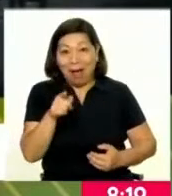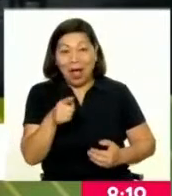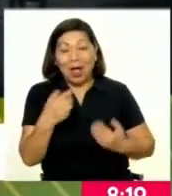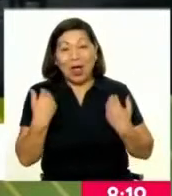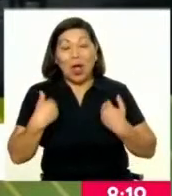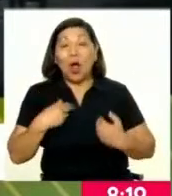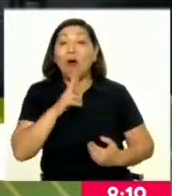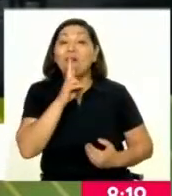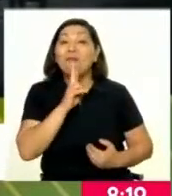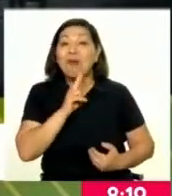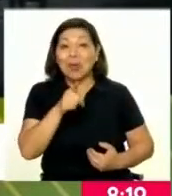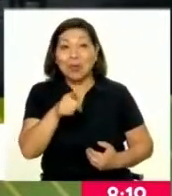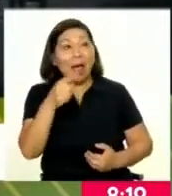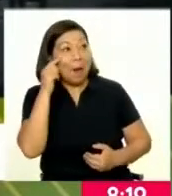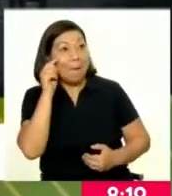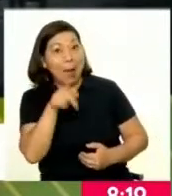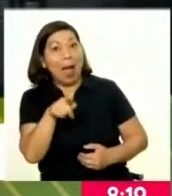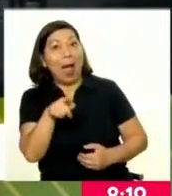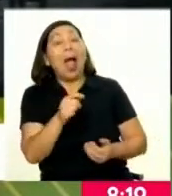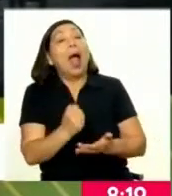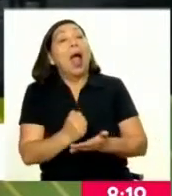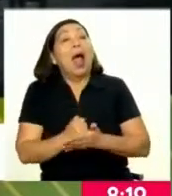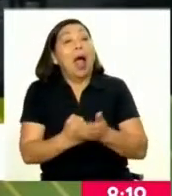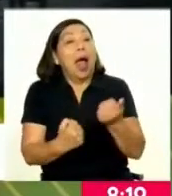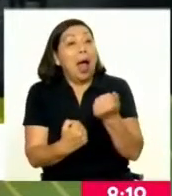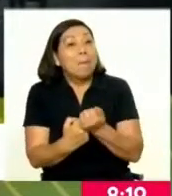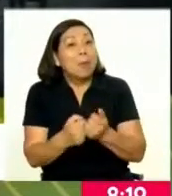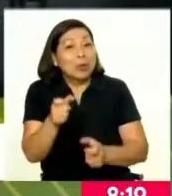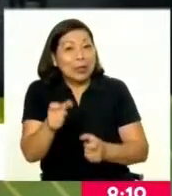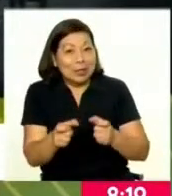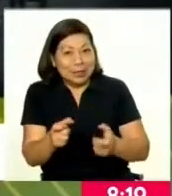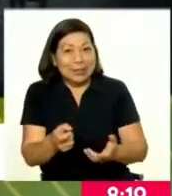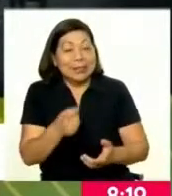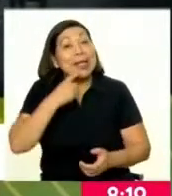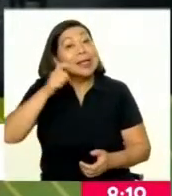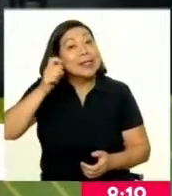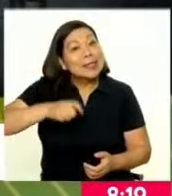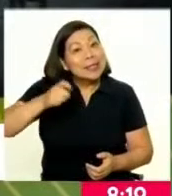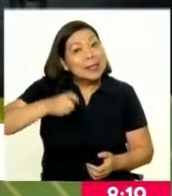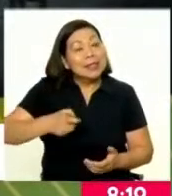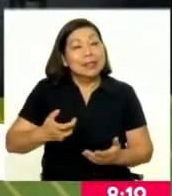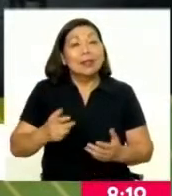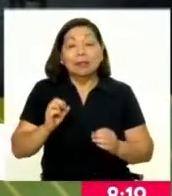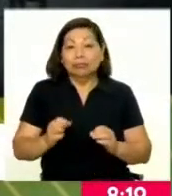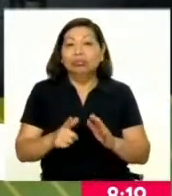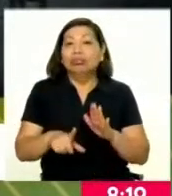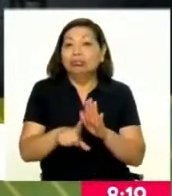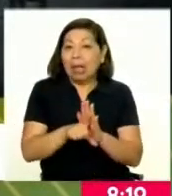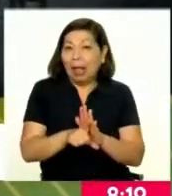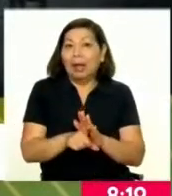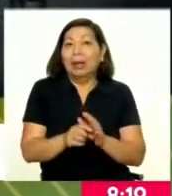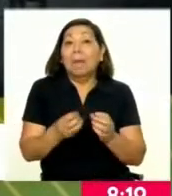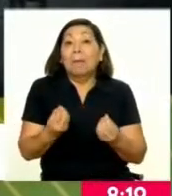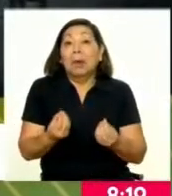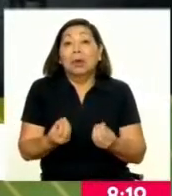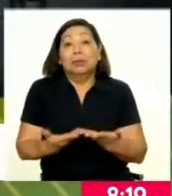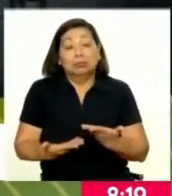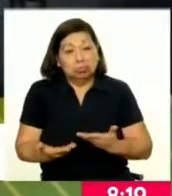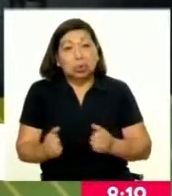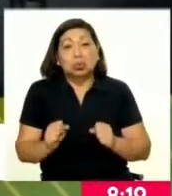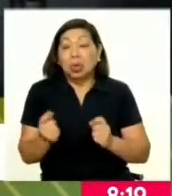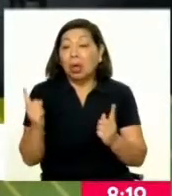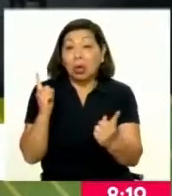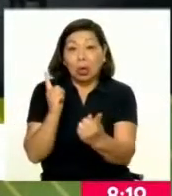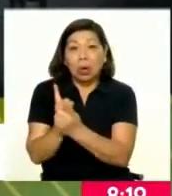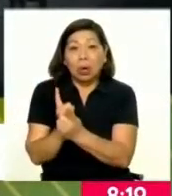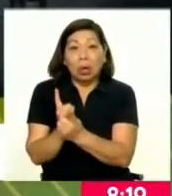chalecos rojos, ¿no? Nosotros nos encontramos en las comisarías y las personas que necesiten la asistencia legal, ¿no?, o el patrocinio, se pueden